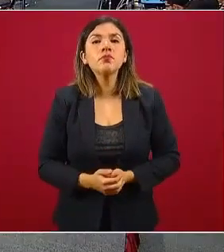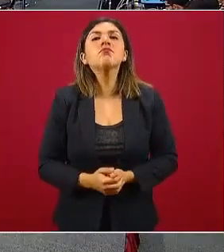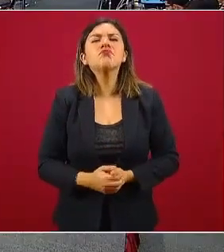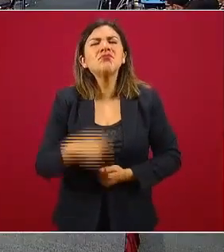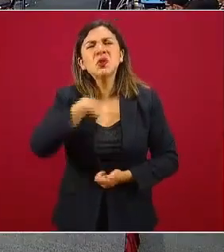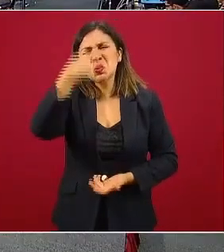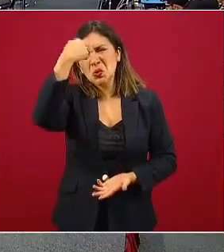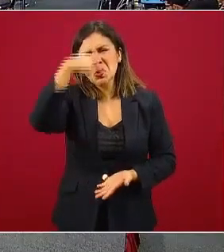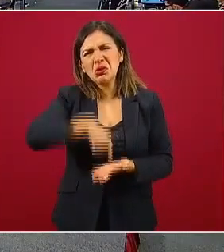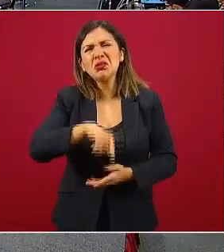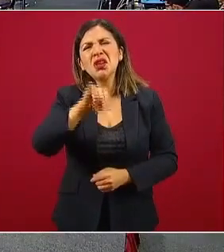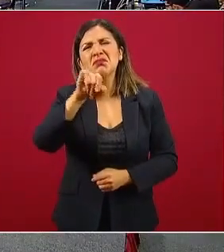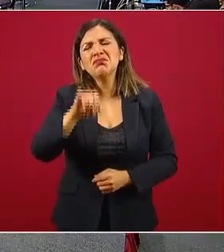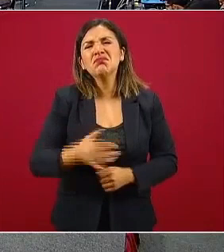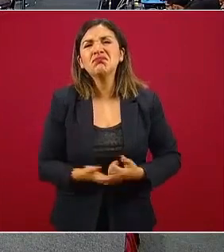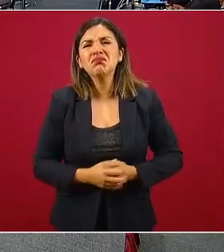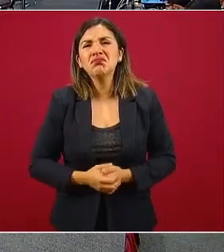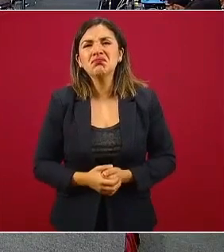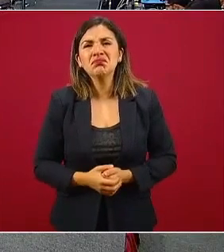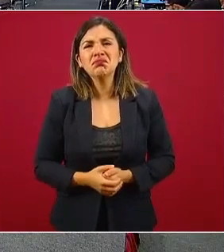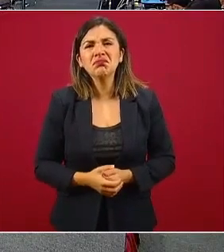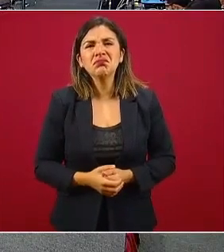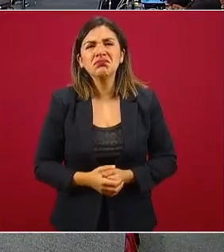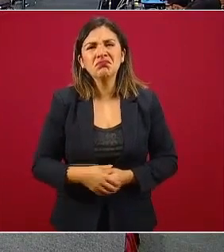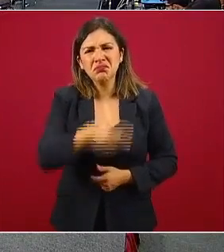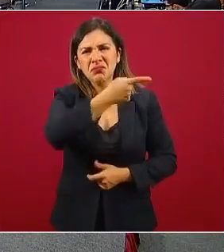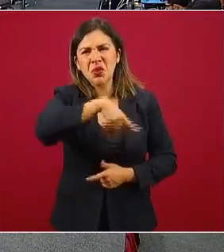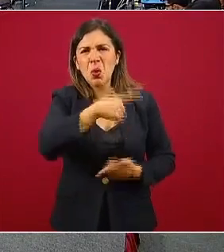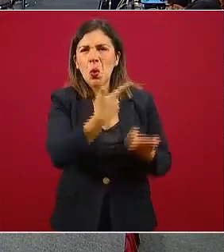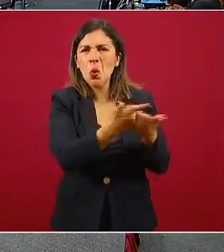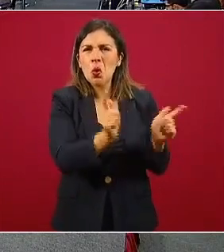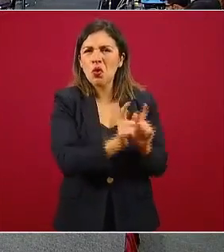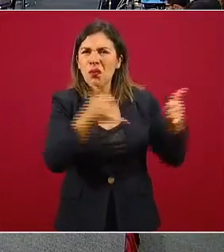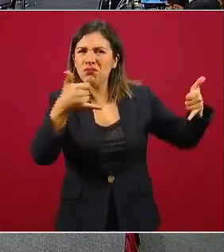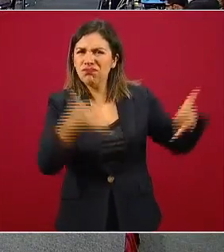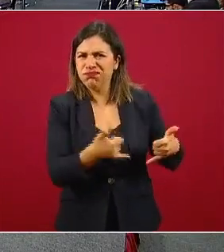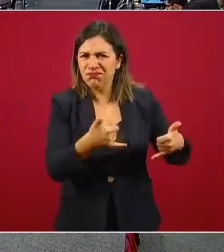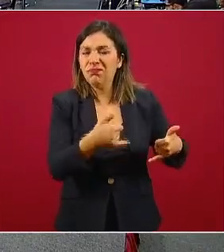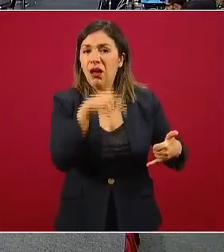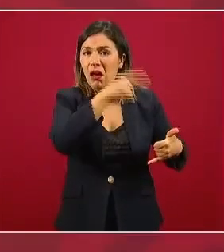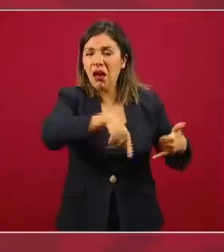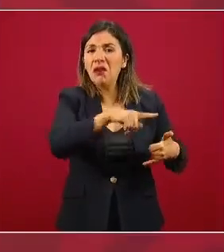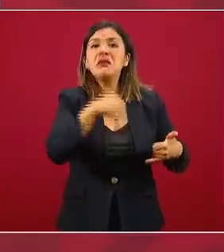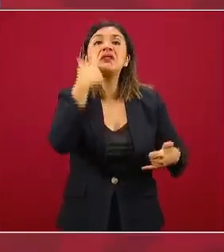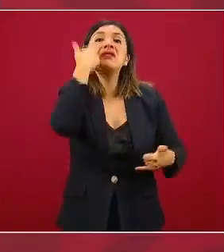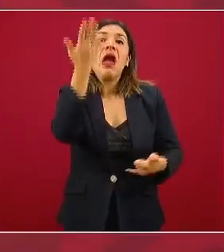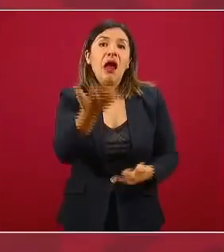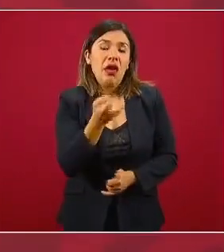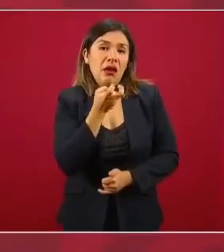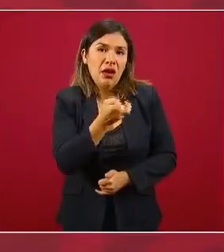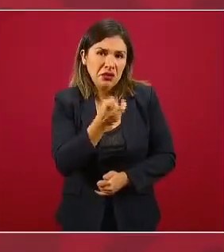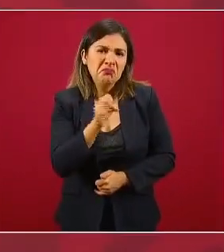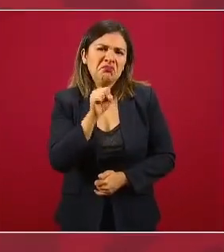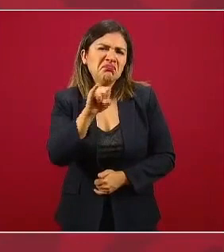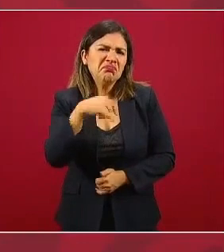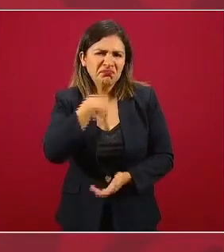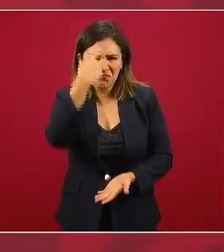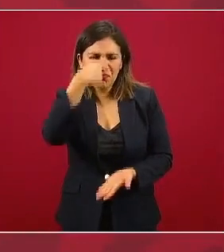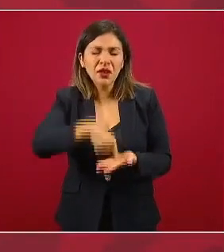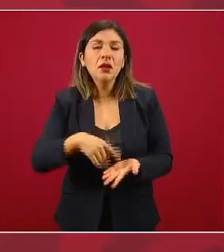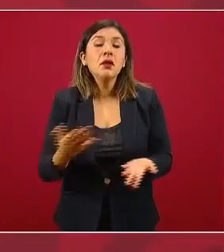que sí, la oposición se propone eso.